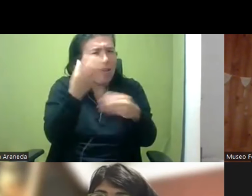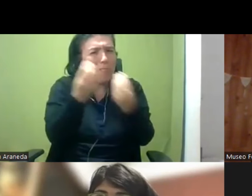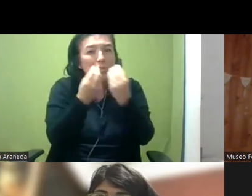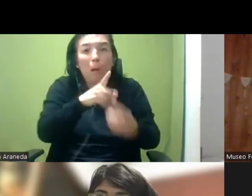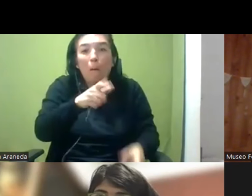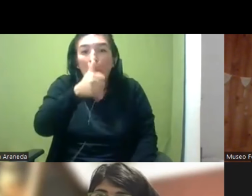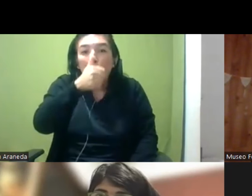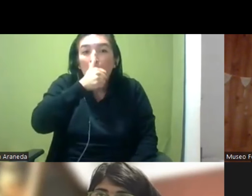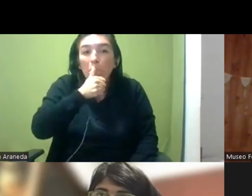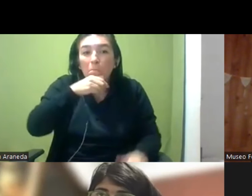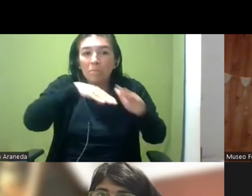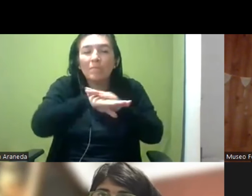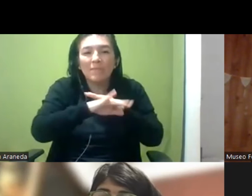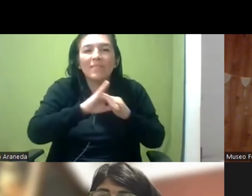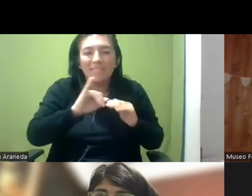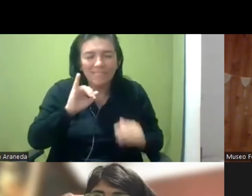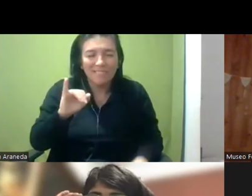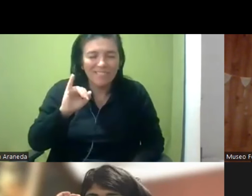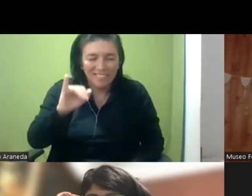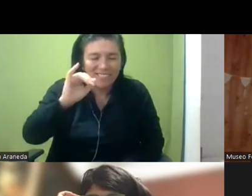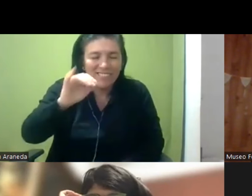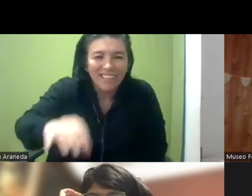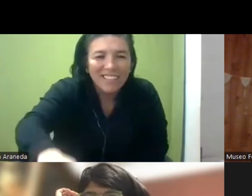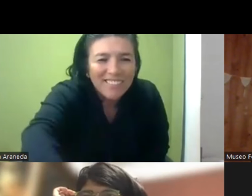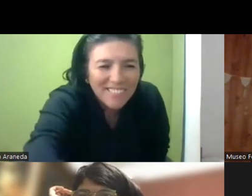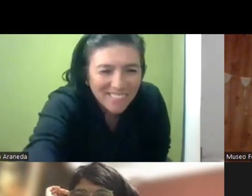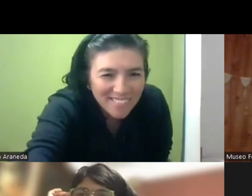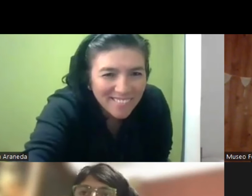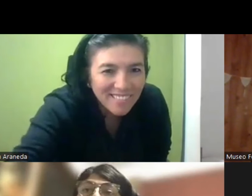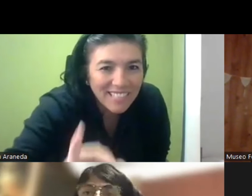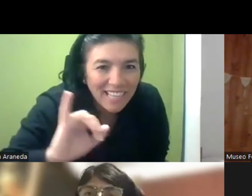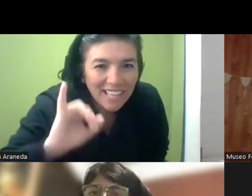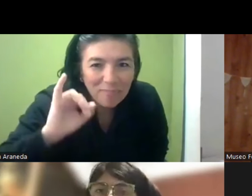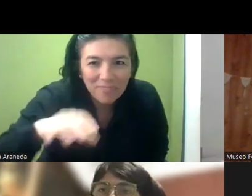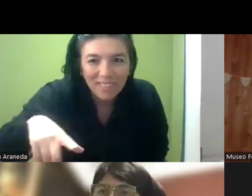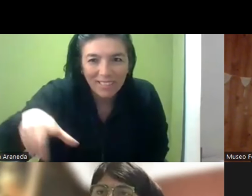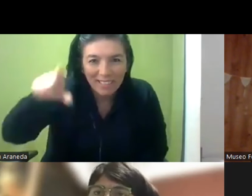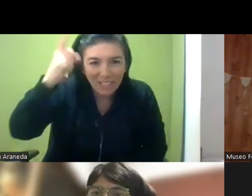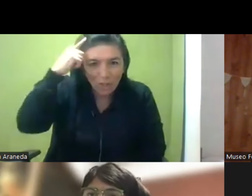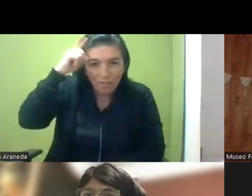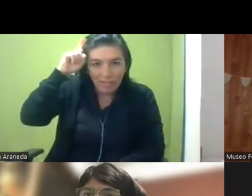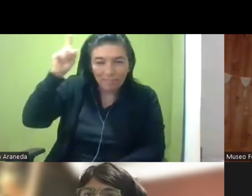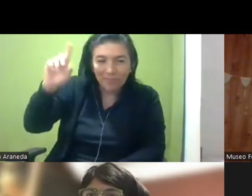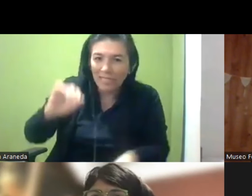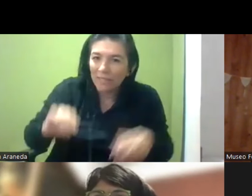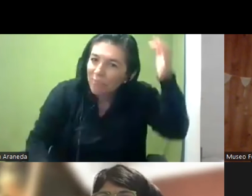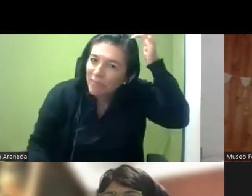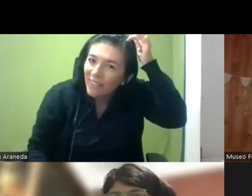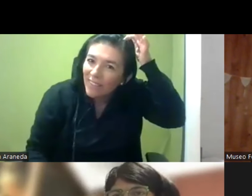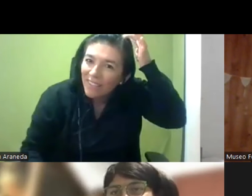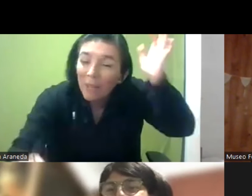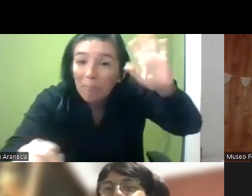Me parece que Cristóbal está haciendo, que está levantando la mano, ¿no? Sí, Cristóbal, sí. Cristóbal,